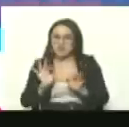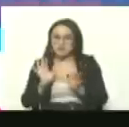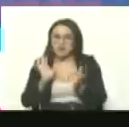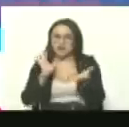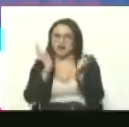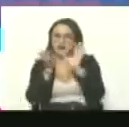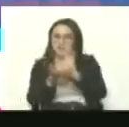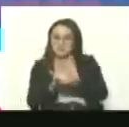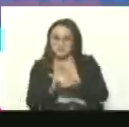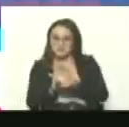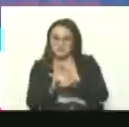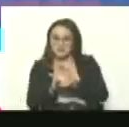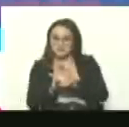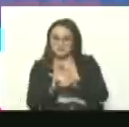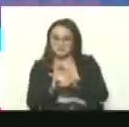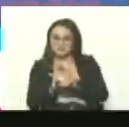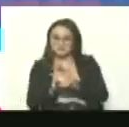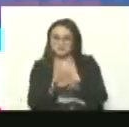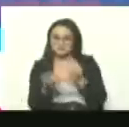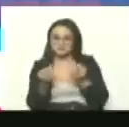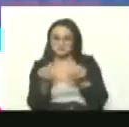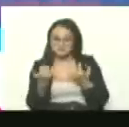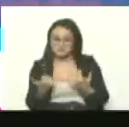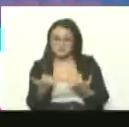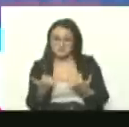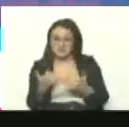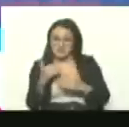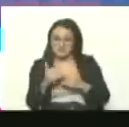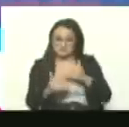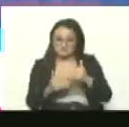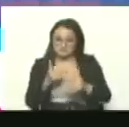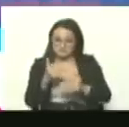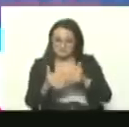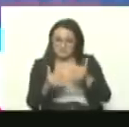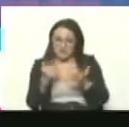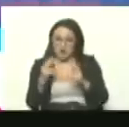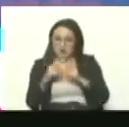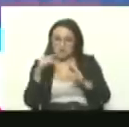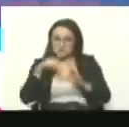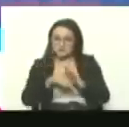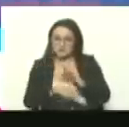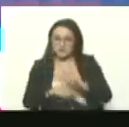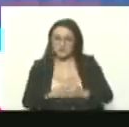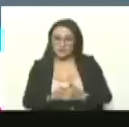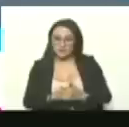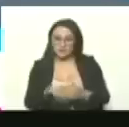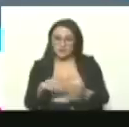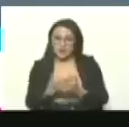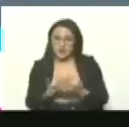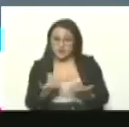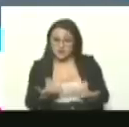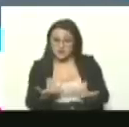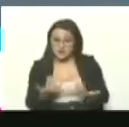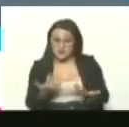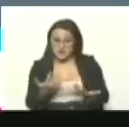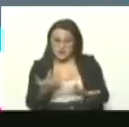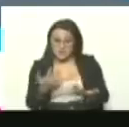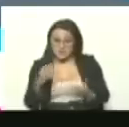muy dinámico y es que está realmente activo y constante en la generación de ese conocimiento. Y hasta donde se pueda, la